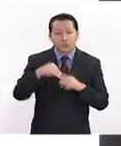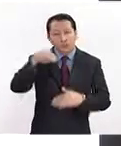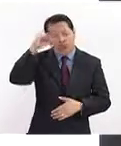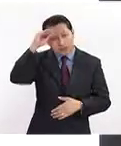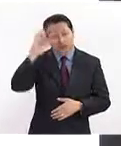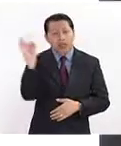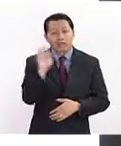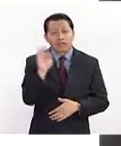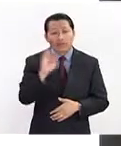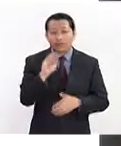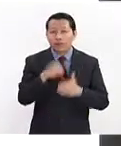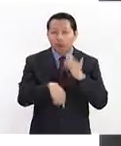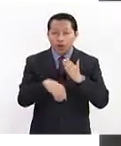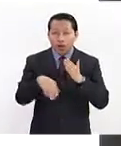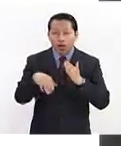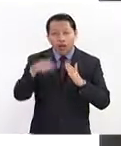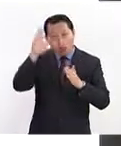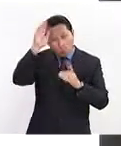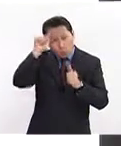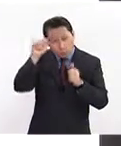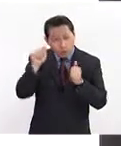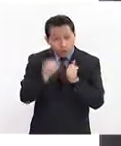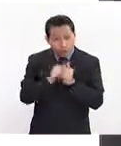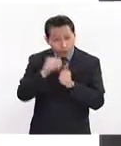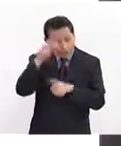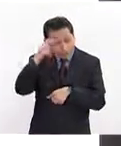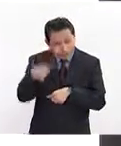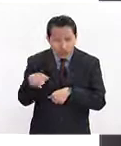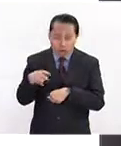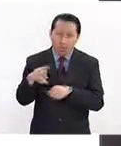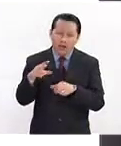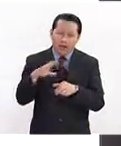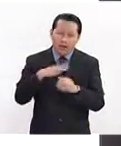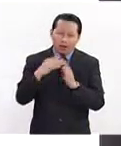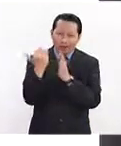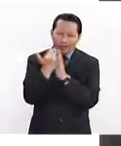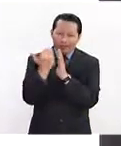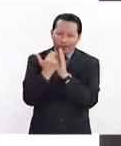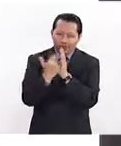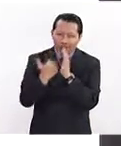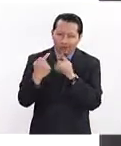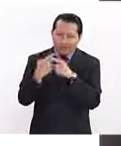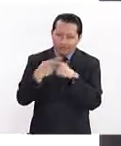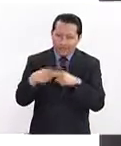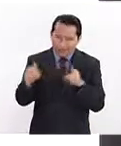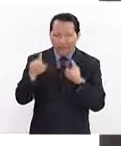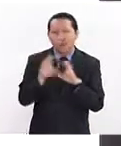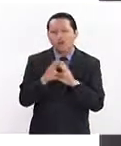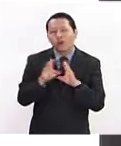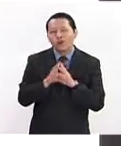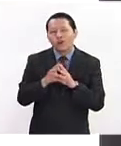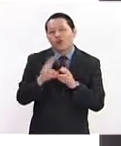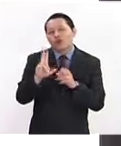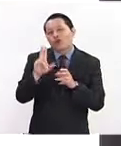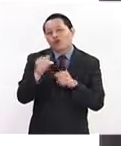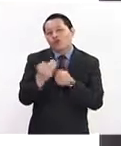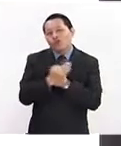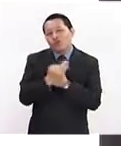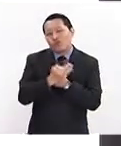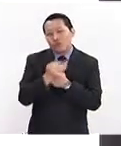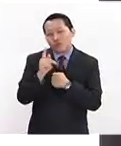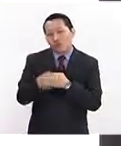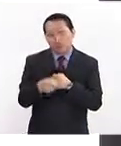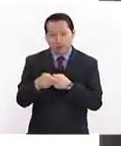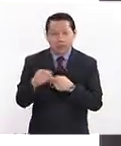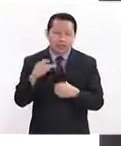en un acuerdo con México tenga condiciones muy distintas, posiblemente menos favorables de las que podrían